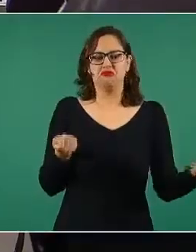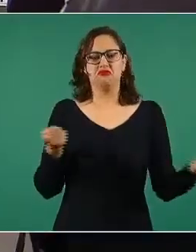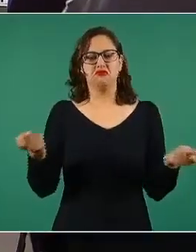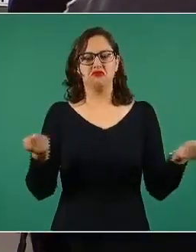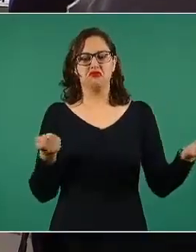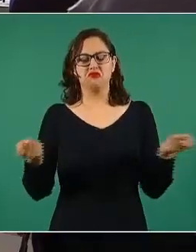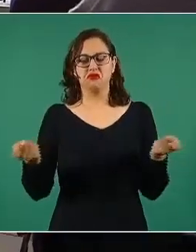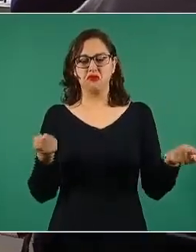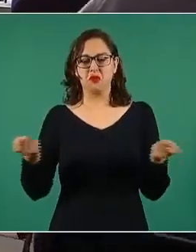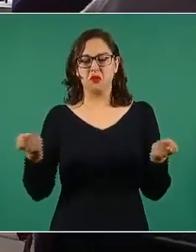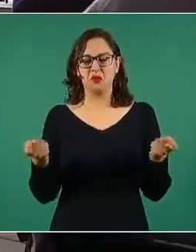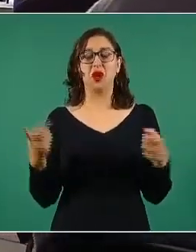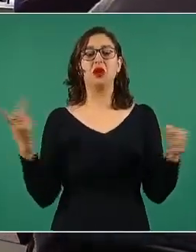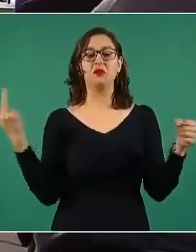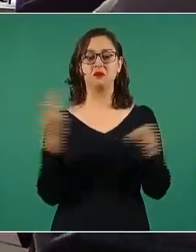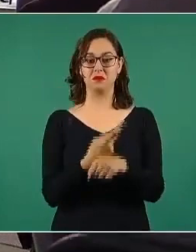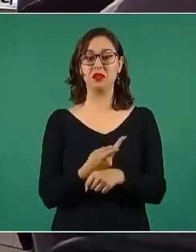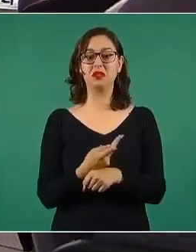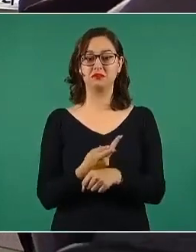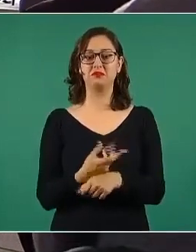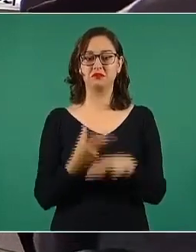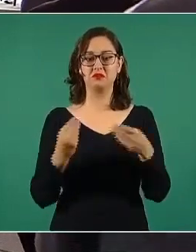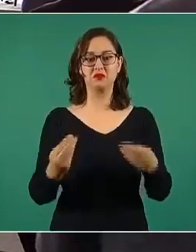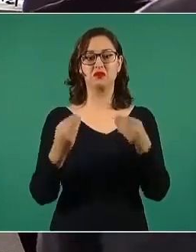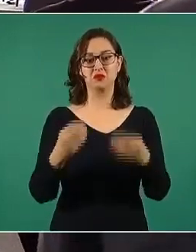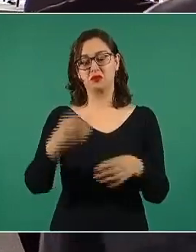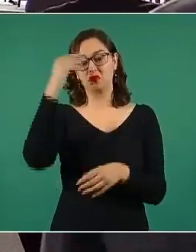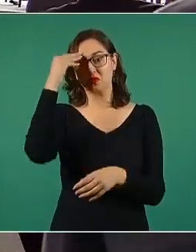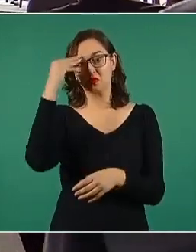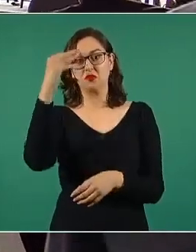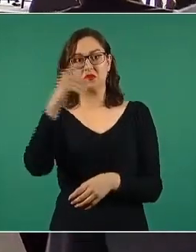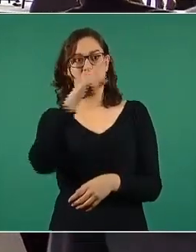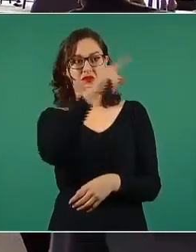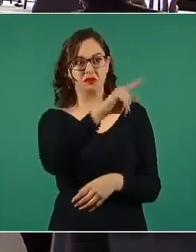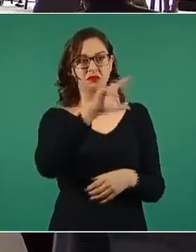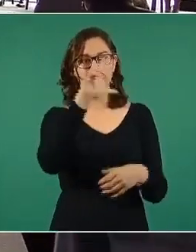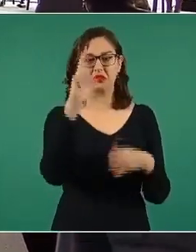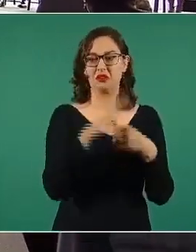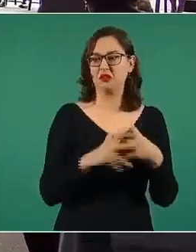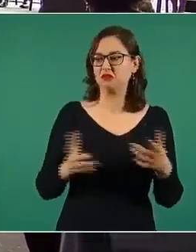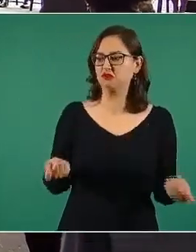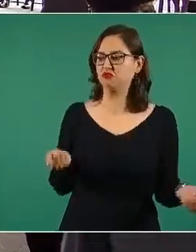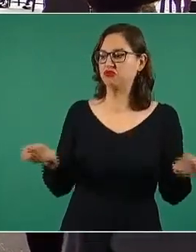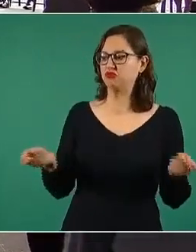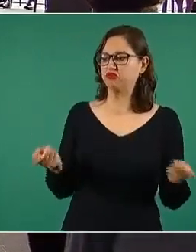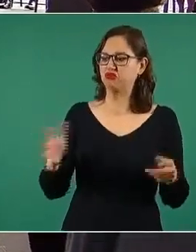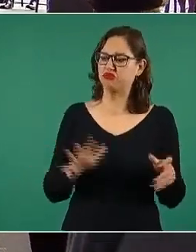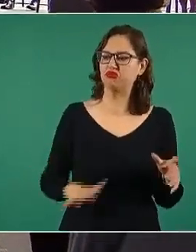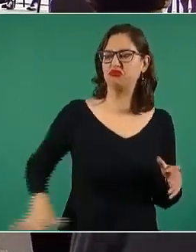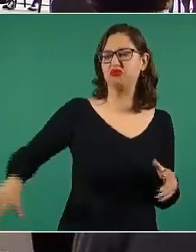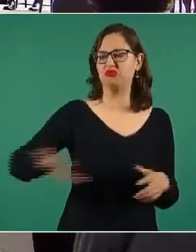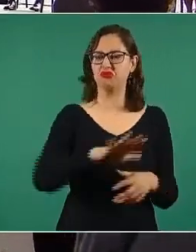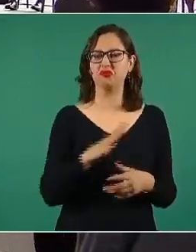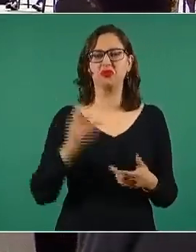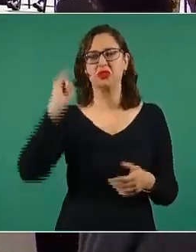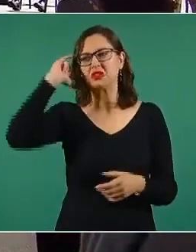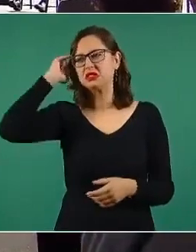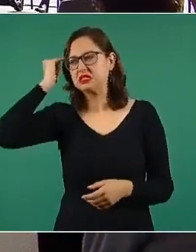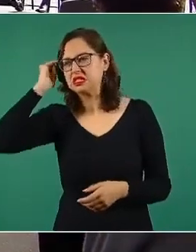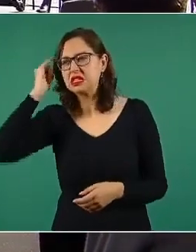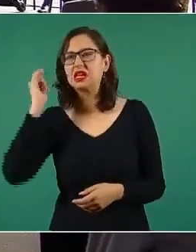ser dominante de lo civilizatorio, de Occidente frente a la barbarie, de los pueblos originarios,